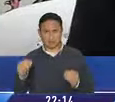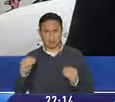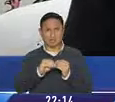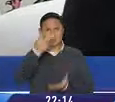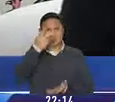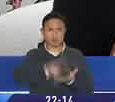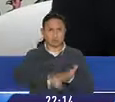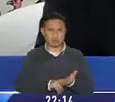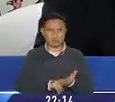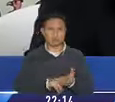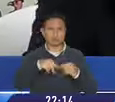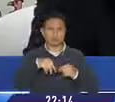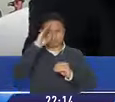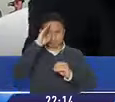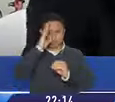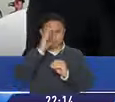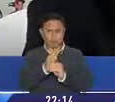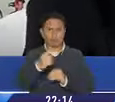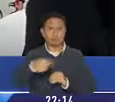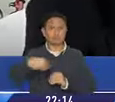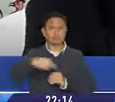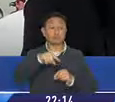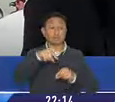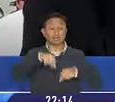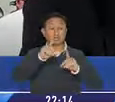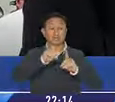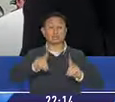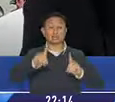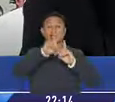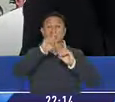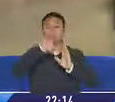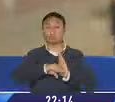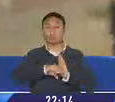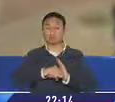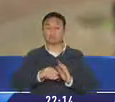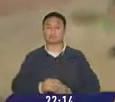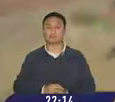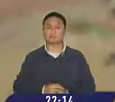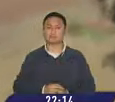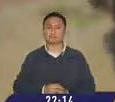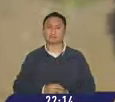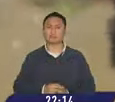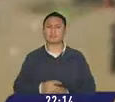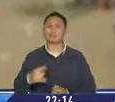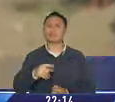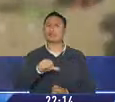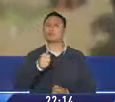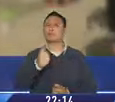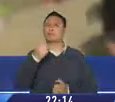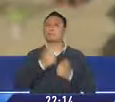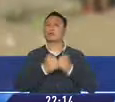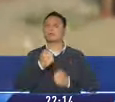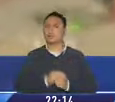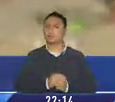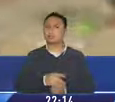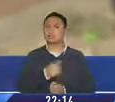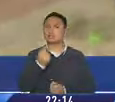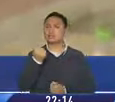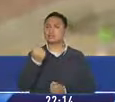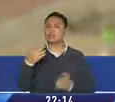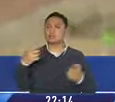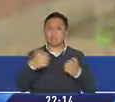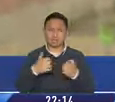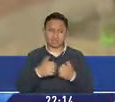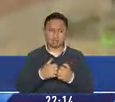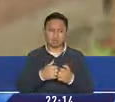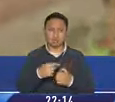Huaquillas con la finalidad de justamente reducir los índices delincuenciales. Pero existe un problema y es la falta de recursos logísticos que